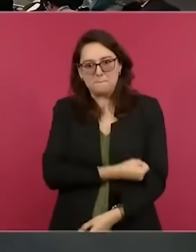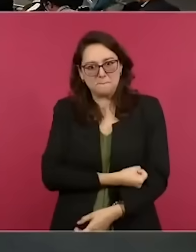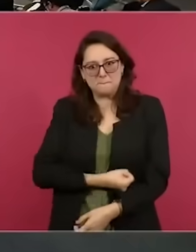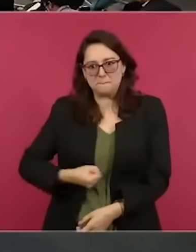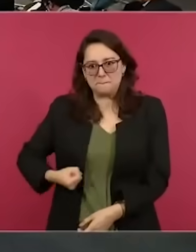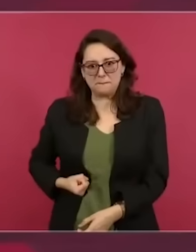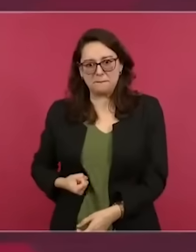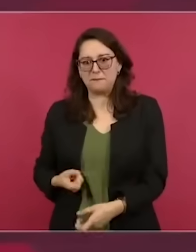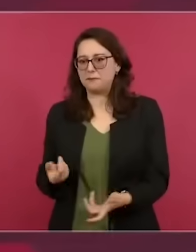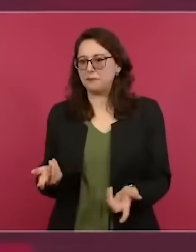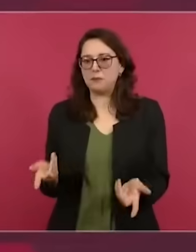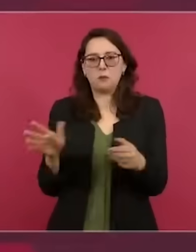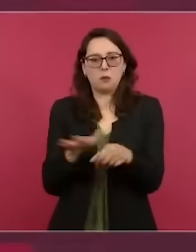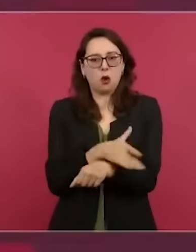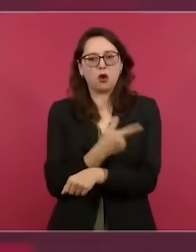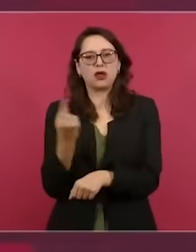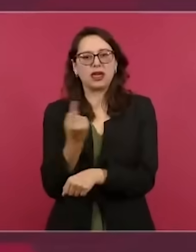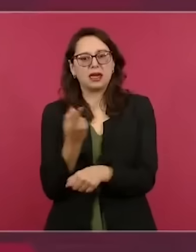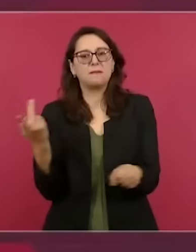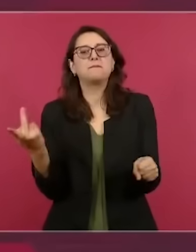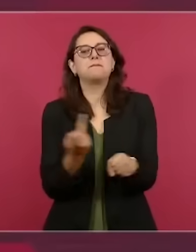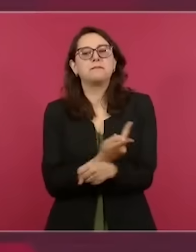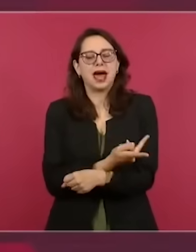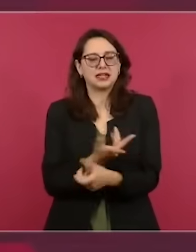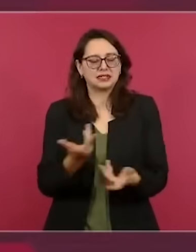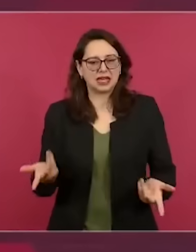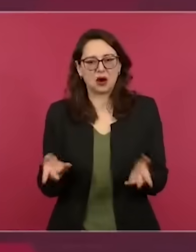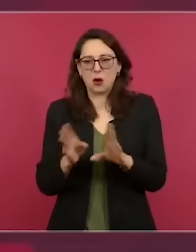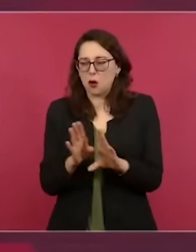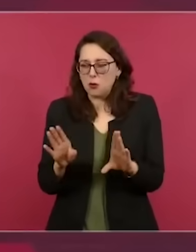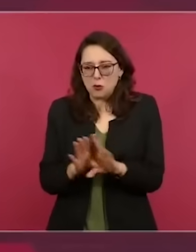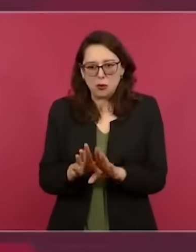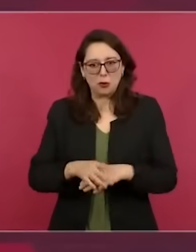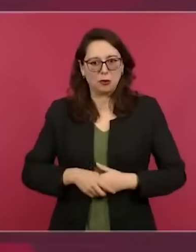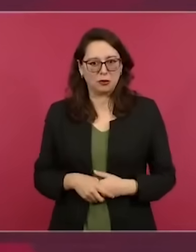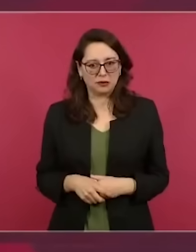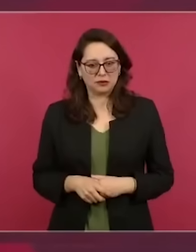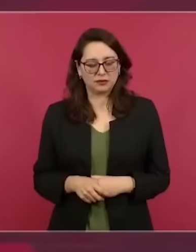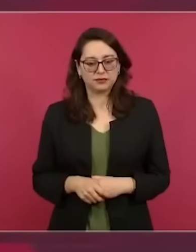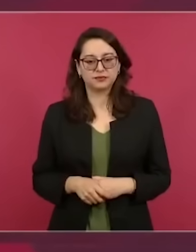Estamos haciendo una investigación a fondo, seria.